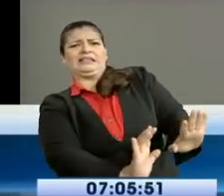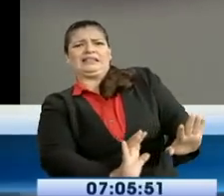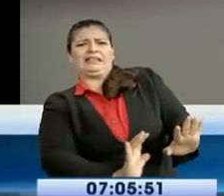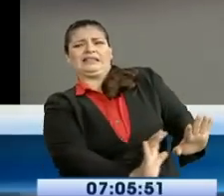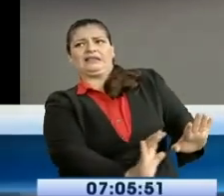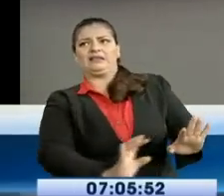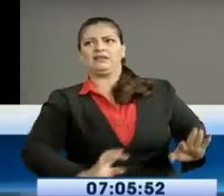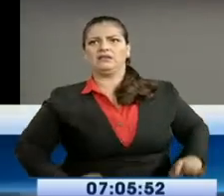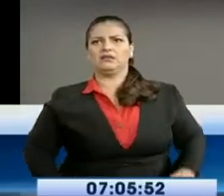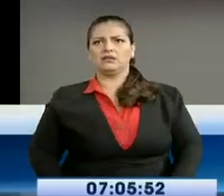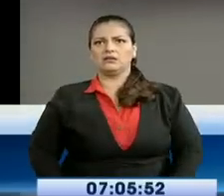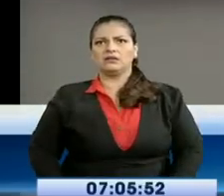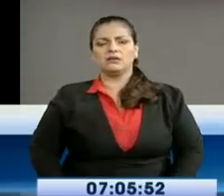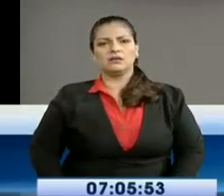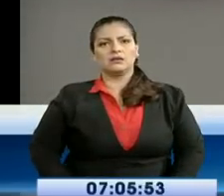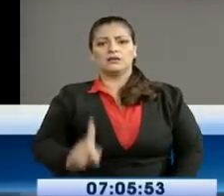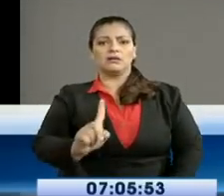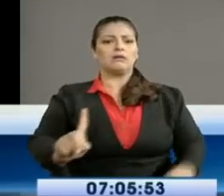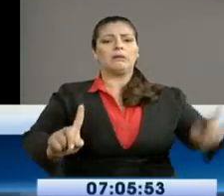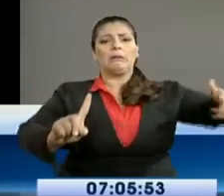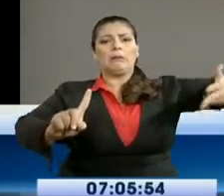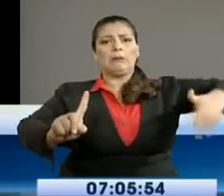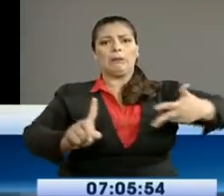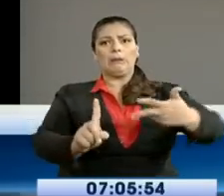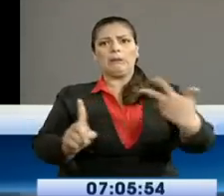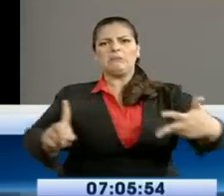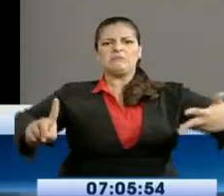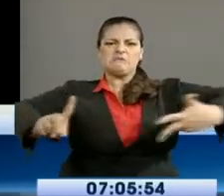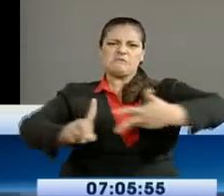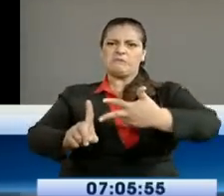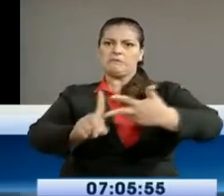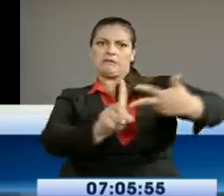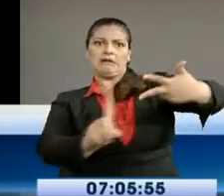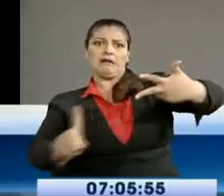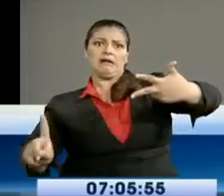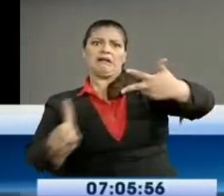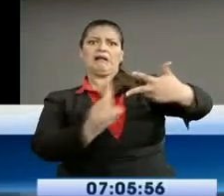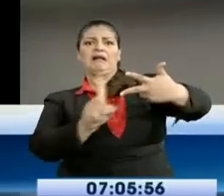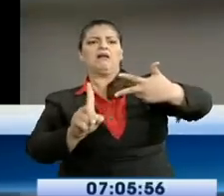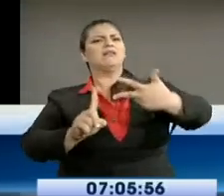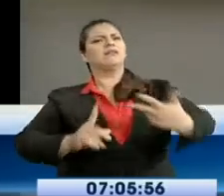mira cómo la empuja. ¿Qué pasaba si le rompía en la pierna? Imagínate tú. ¿Ah?